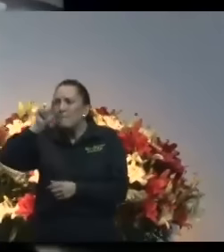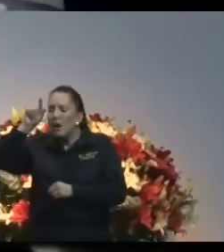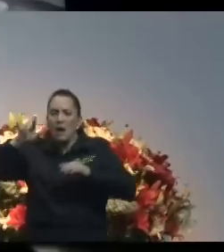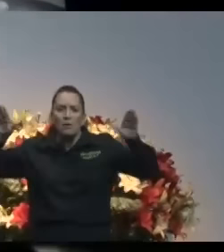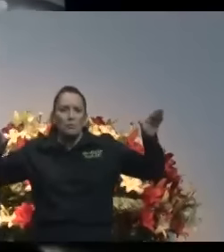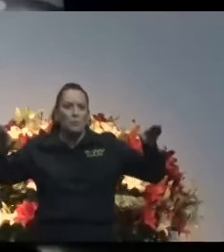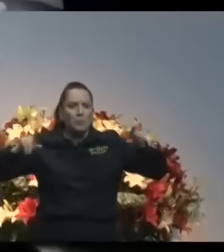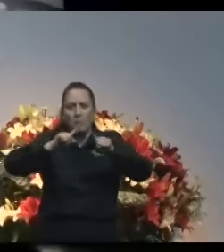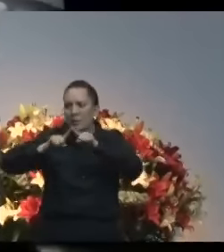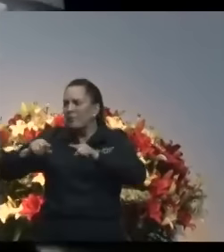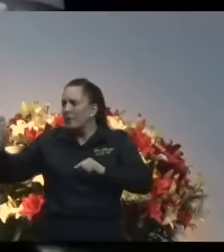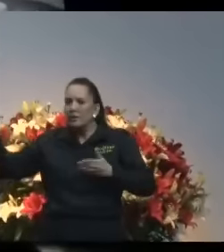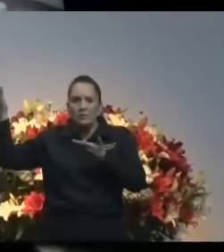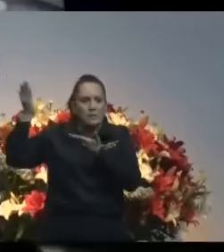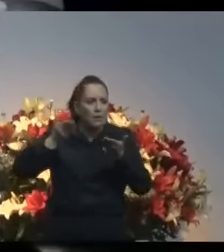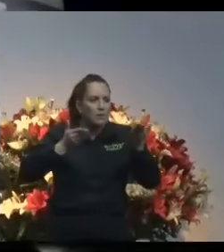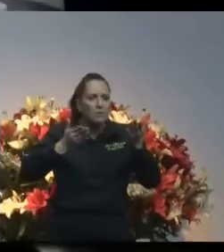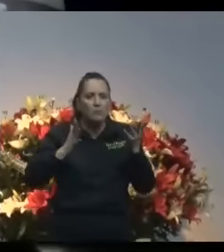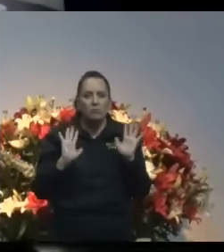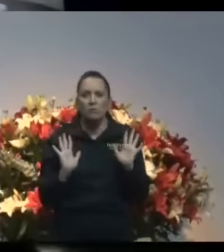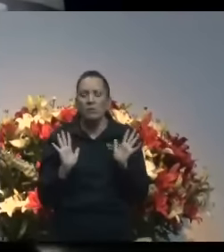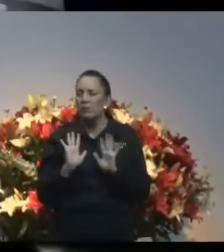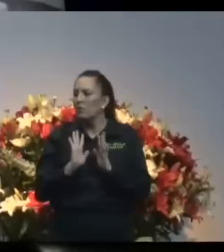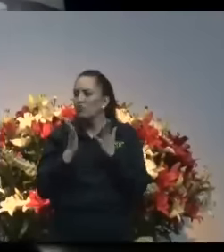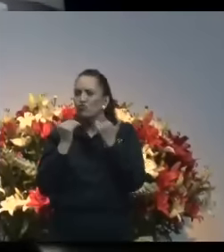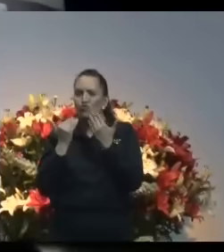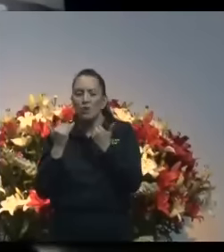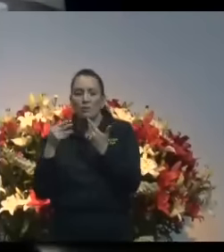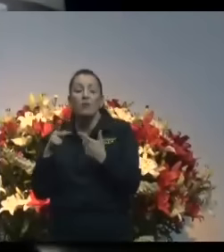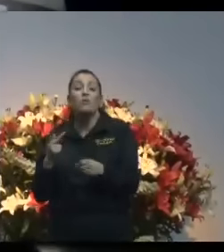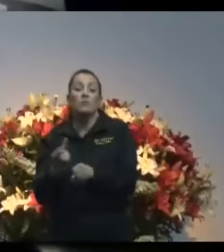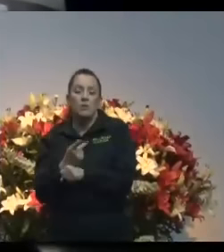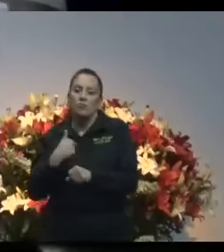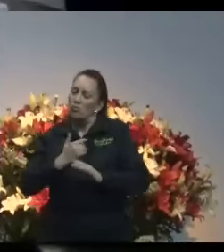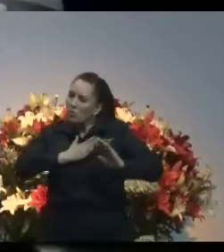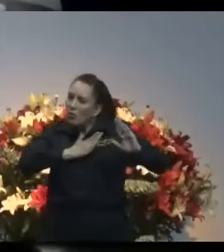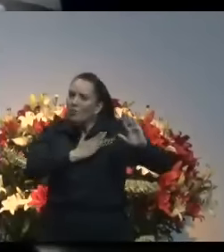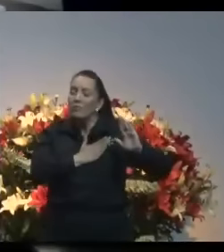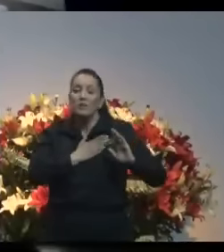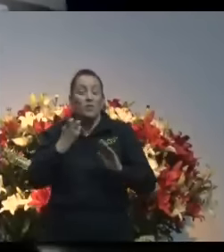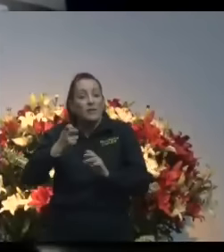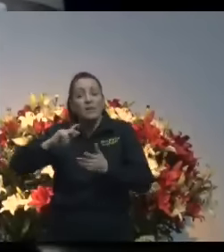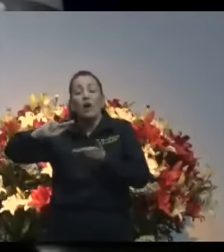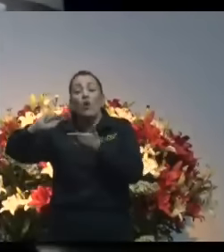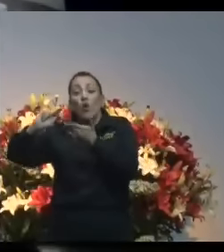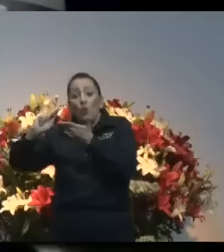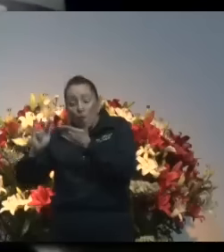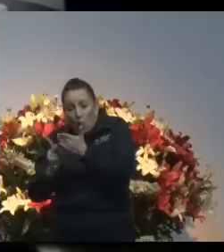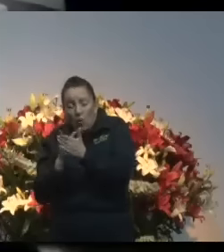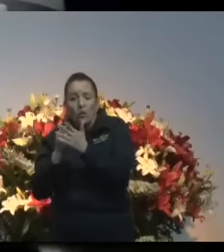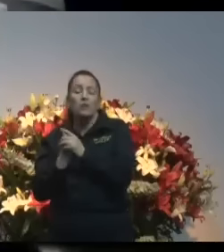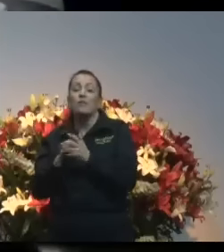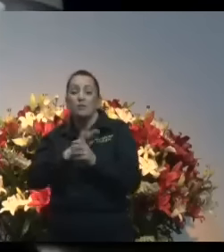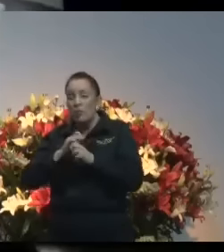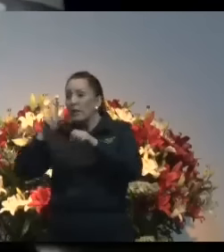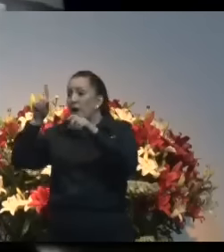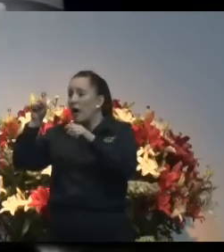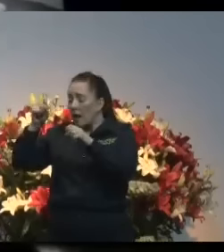Me he comprometido a que la laguna de Zumpango se vuelva a llenar con agua tratada, porque ahí pasa el agua negra de la Ciudad de México. Entonces,